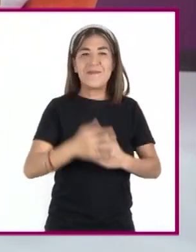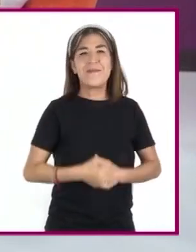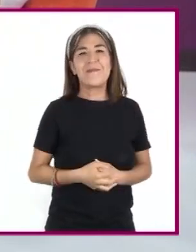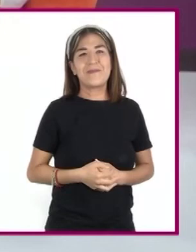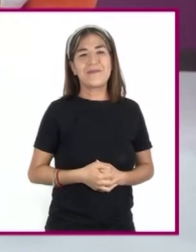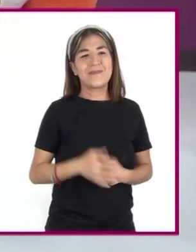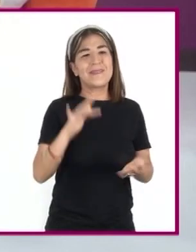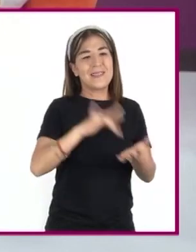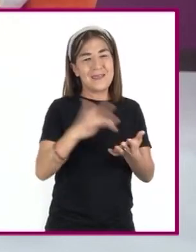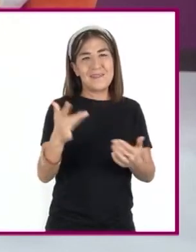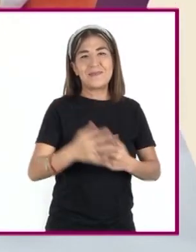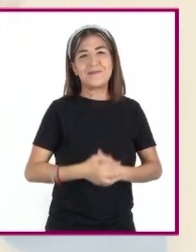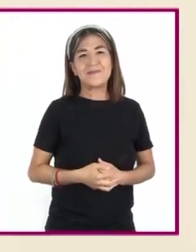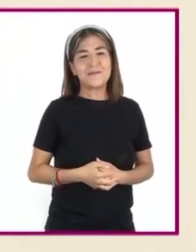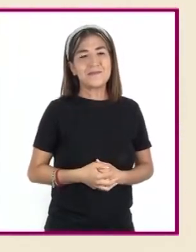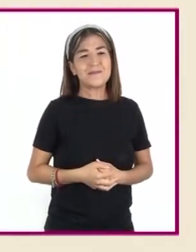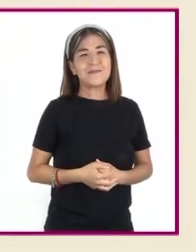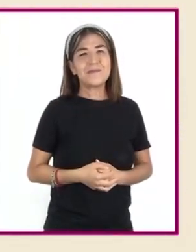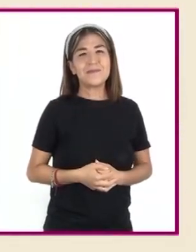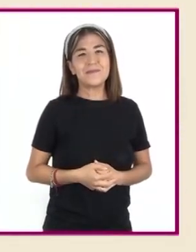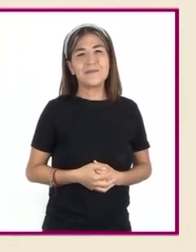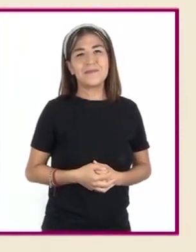Gracias. Muchas gracias. A usted.